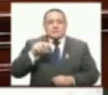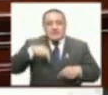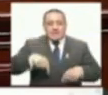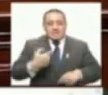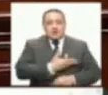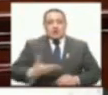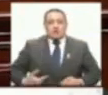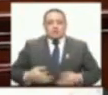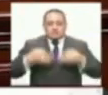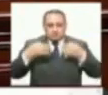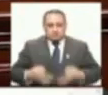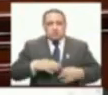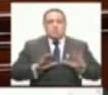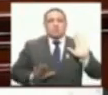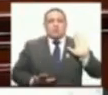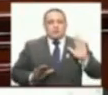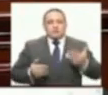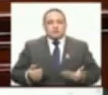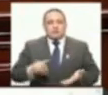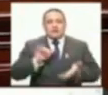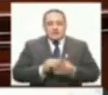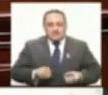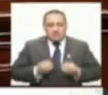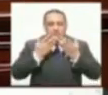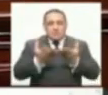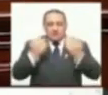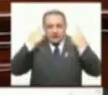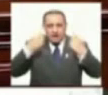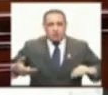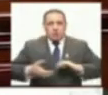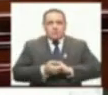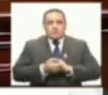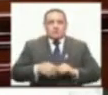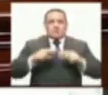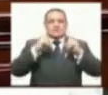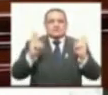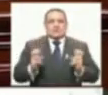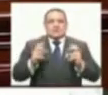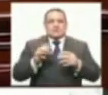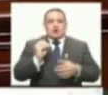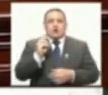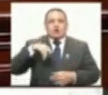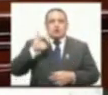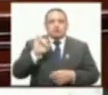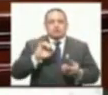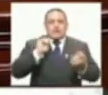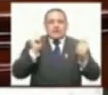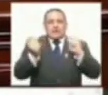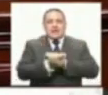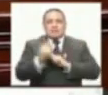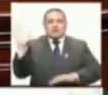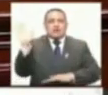gobierno se reafirma en este compromiso expresado en la Convención Marco de las Naciones Unidas sobre el Cambio